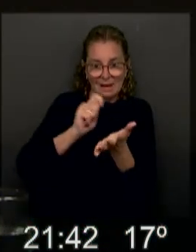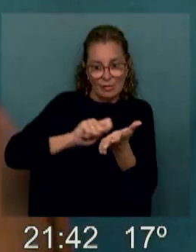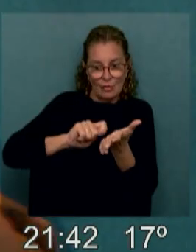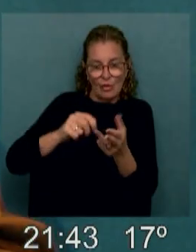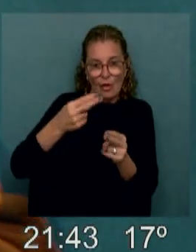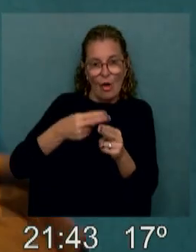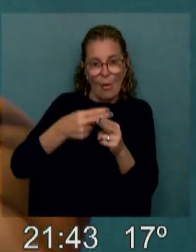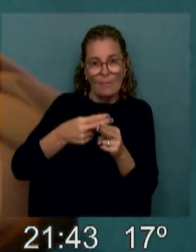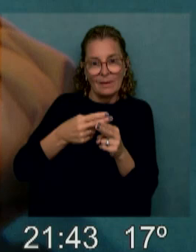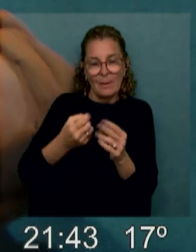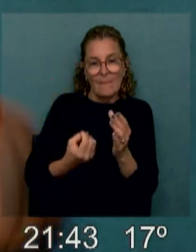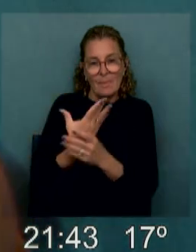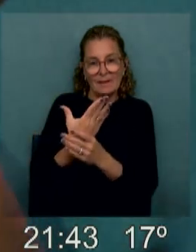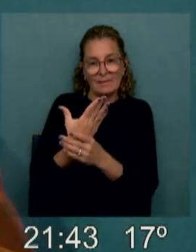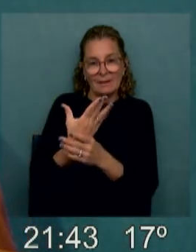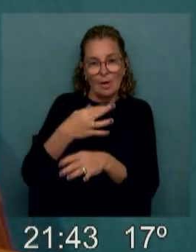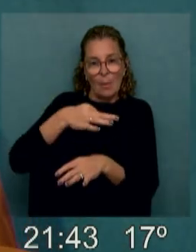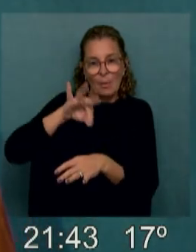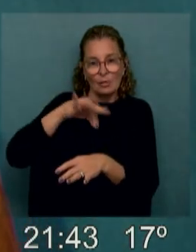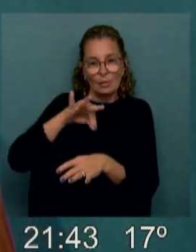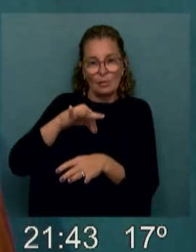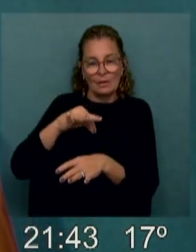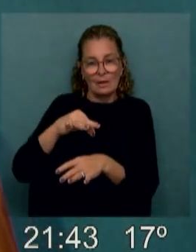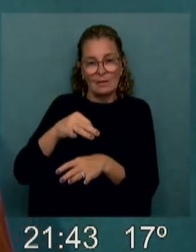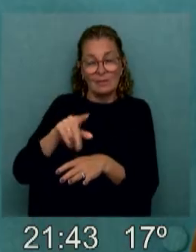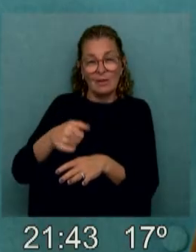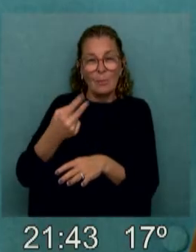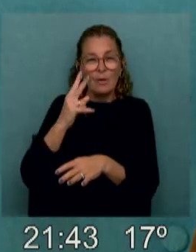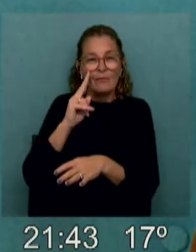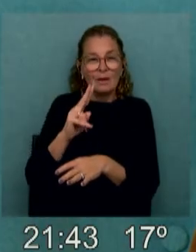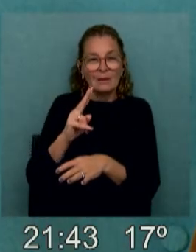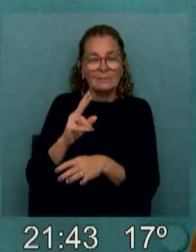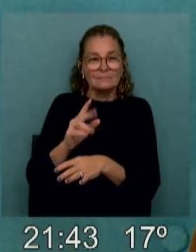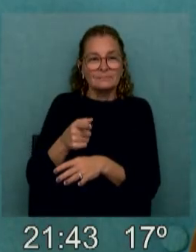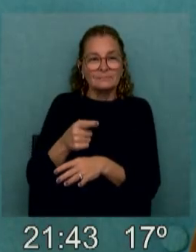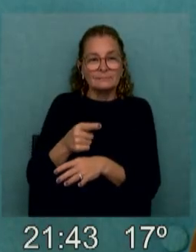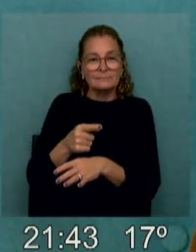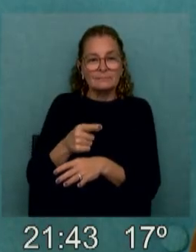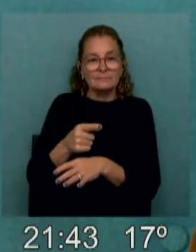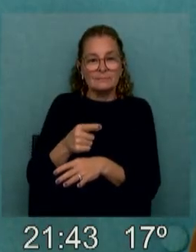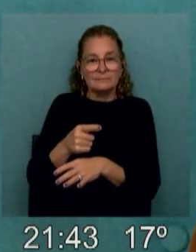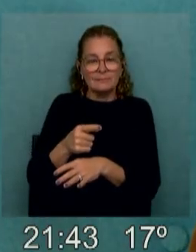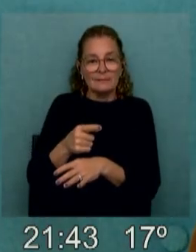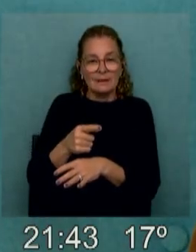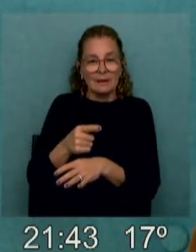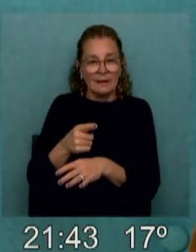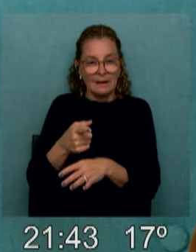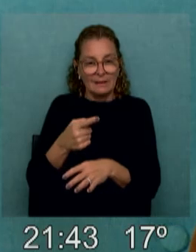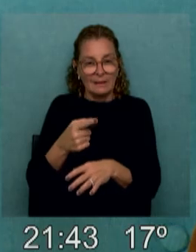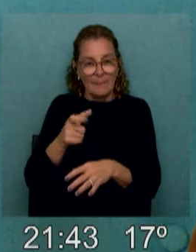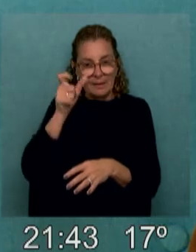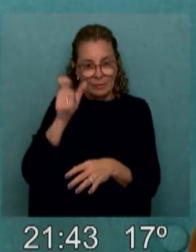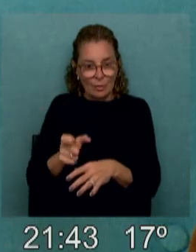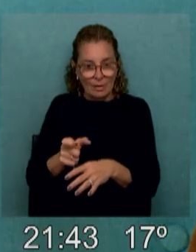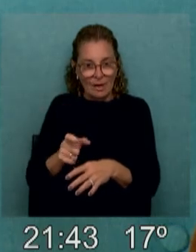Que te fichara un gran sello y que apareciera la oportunidad de... Pero de... luego ver esa en nuestros colegas y ver